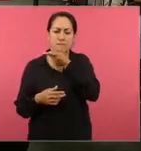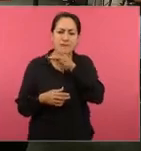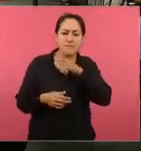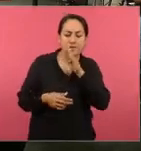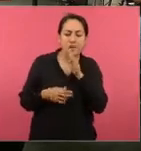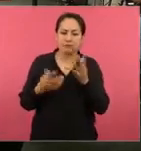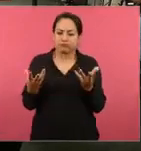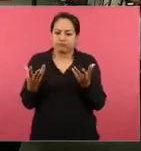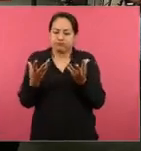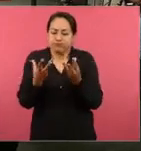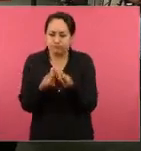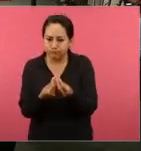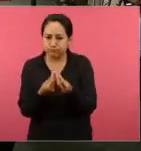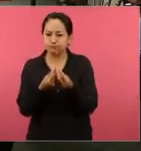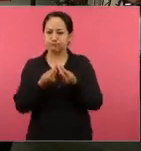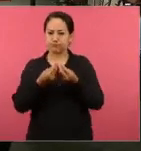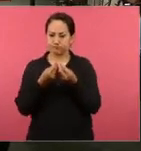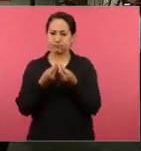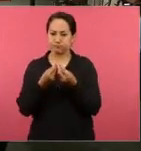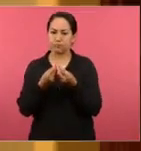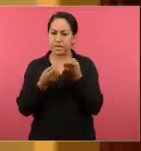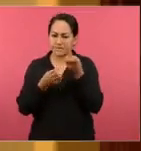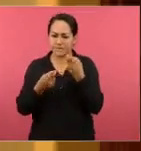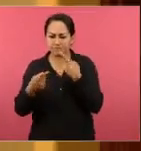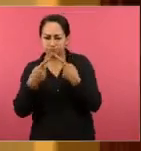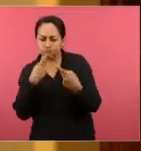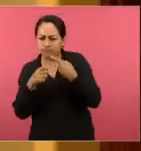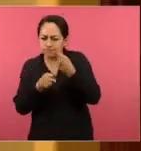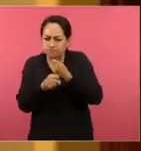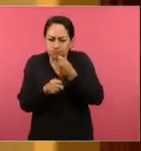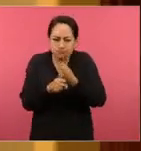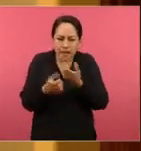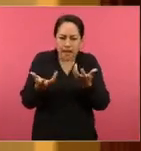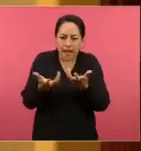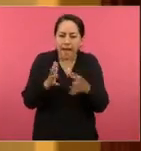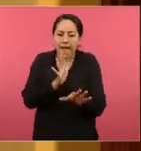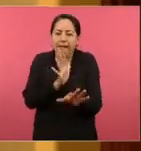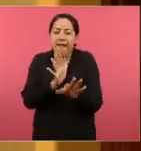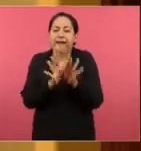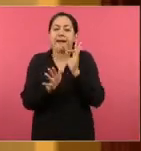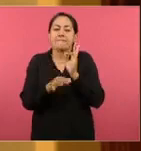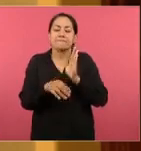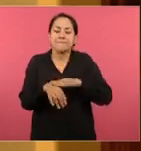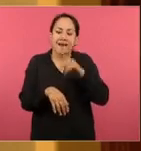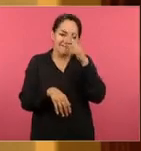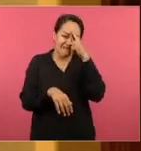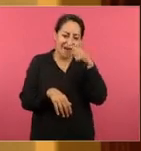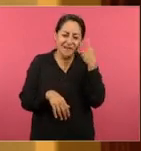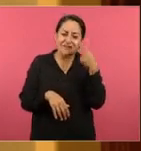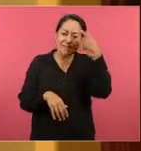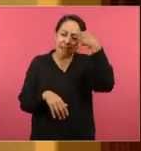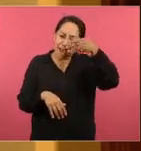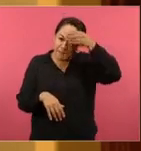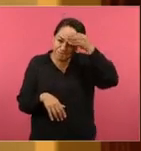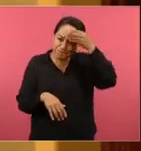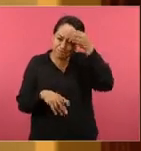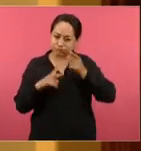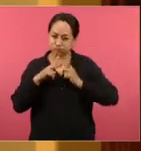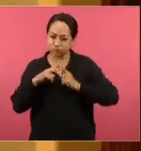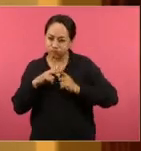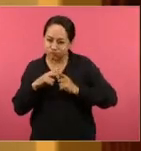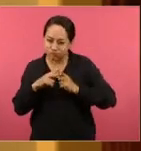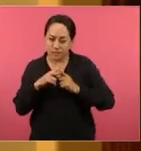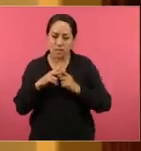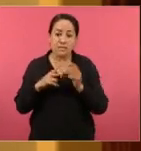sí. Si en esas decisiones, como lo reitero, alguien se equivoca, ¿cuál es el problema? Es como parte